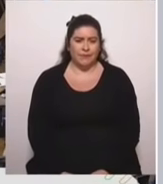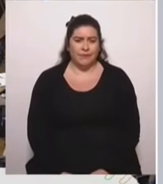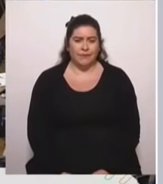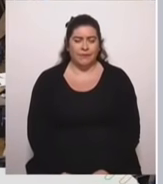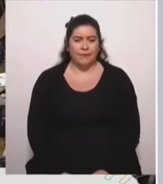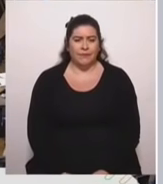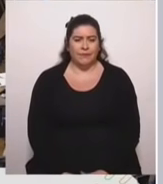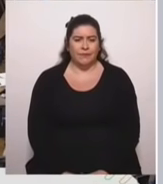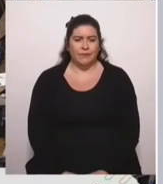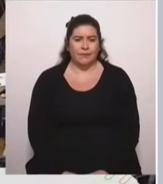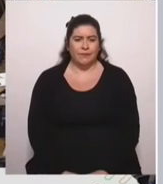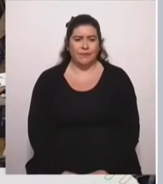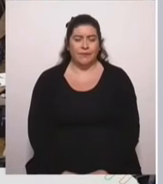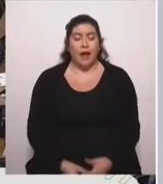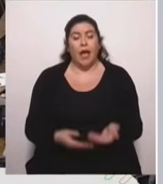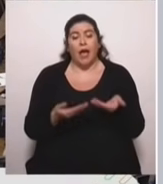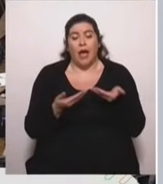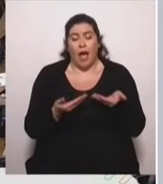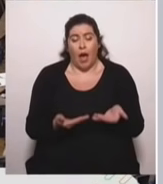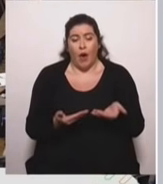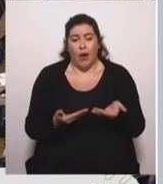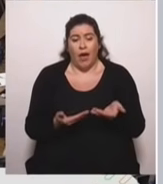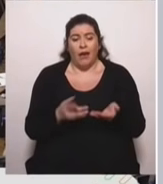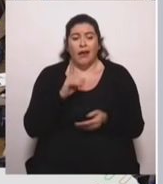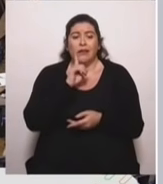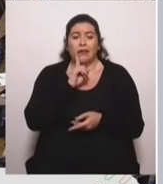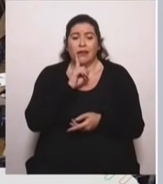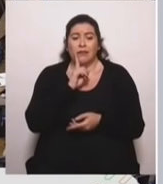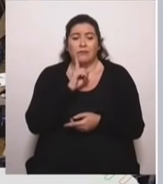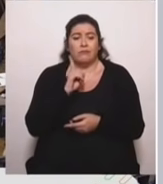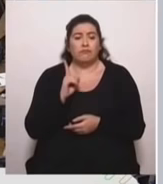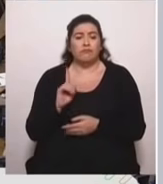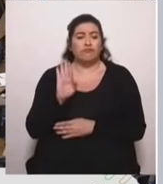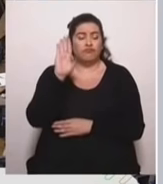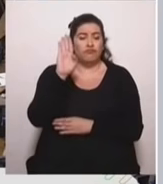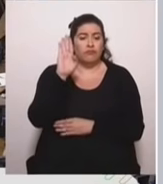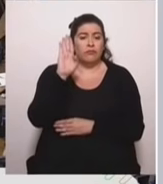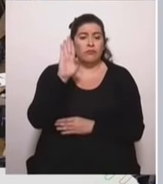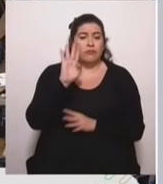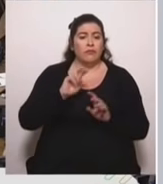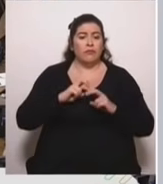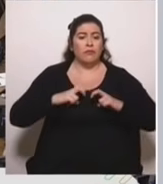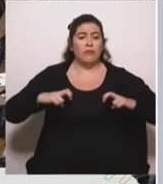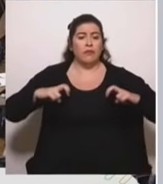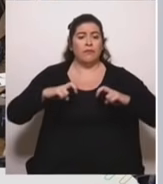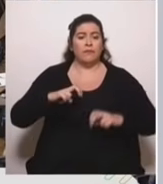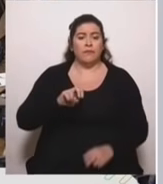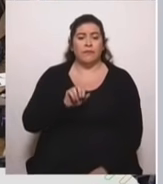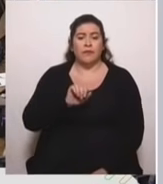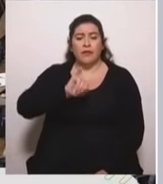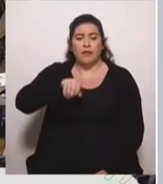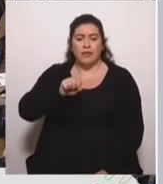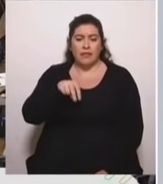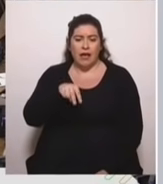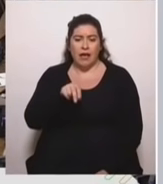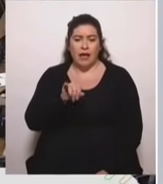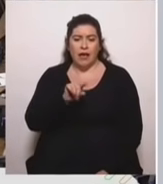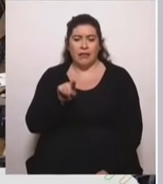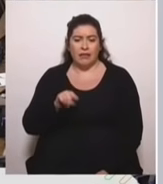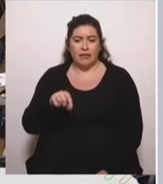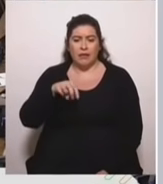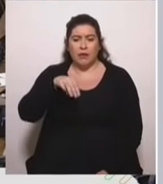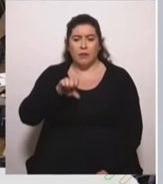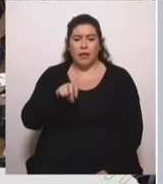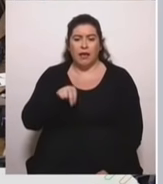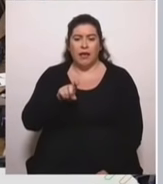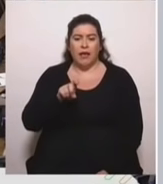propuesta de una nueva constitución para Chile que finalmente pueda ser plebiscitada y aprobada, ¿verdad?, o rechazada por parte de todo el